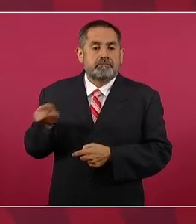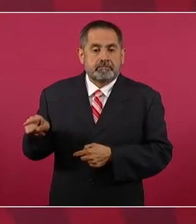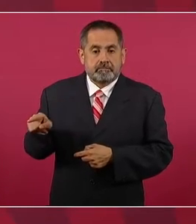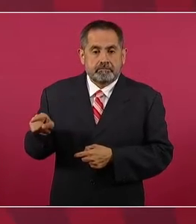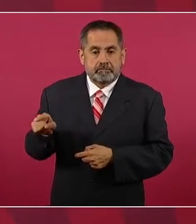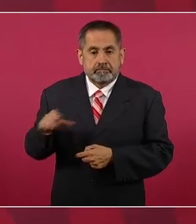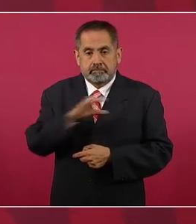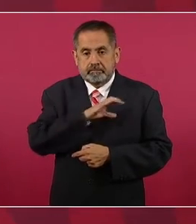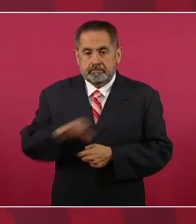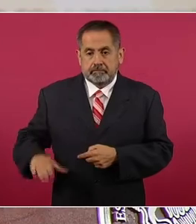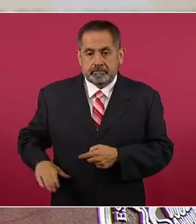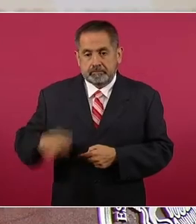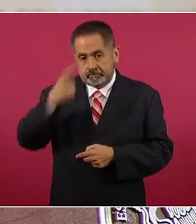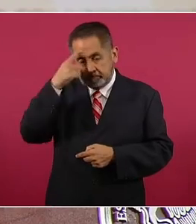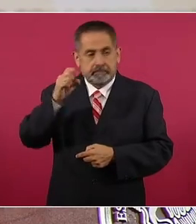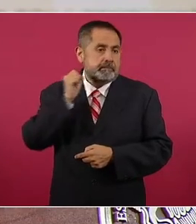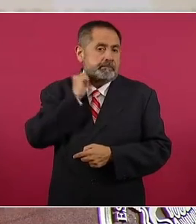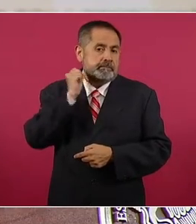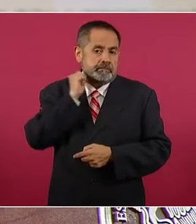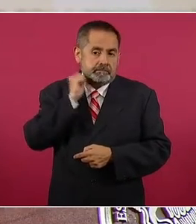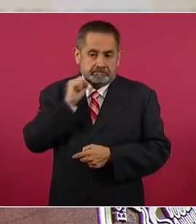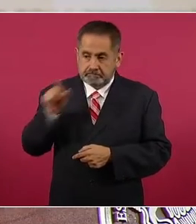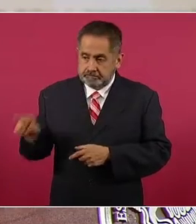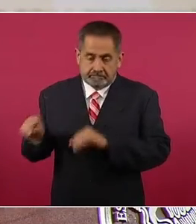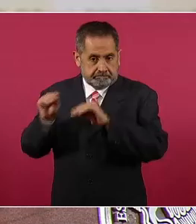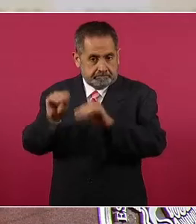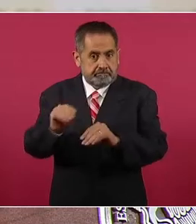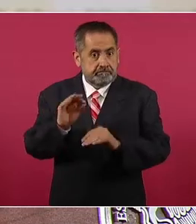como candidata al Senado,